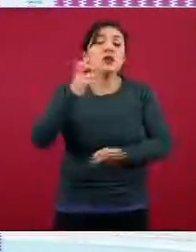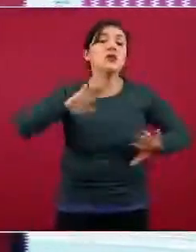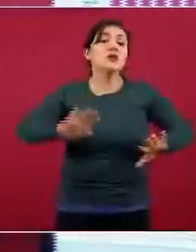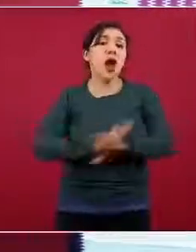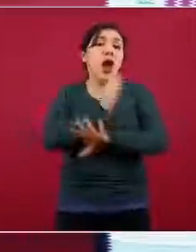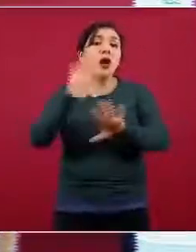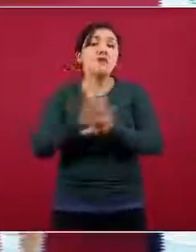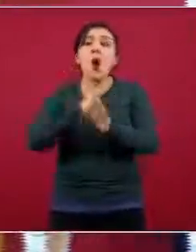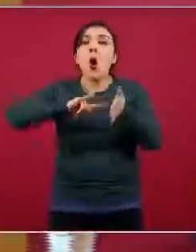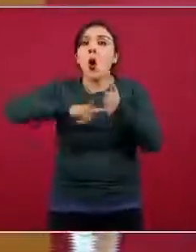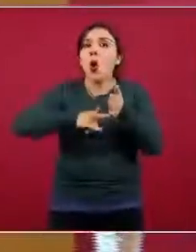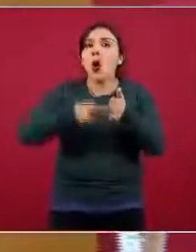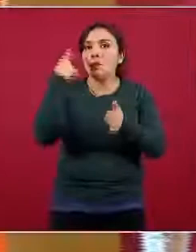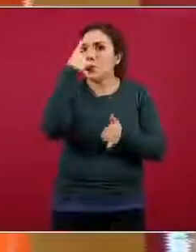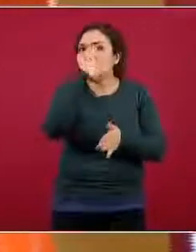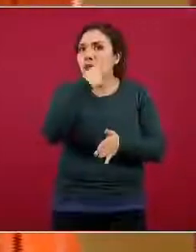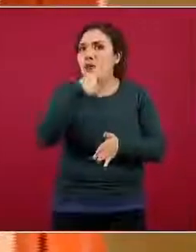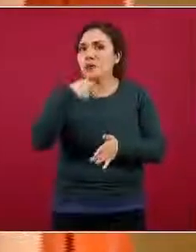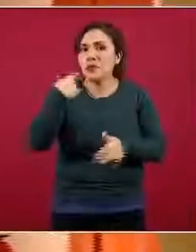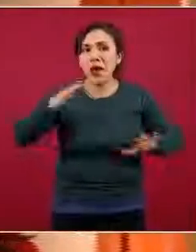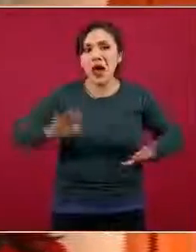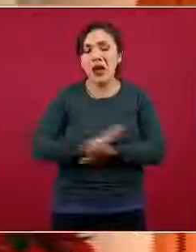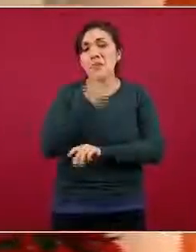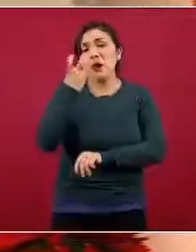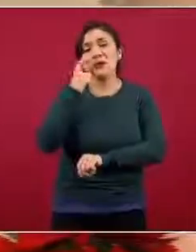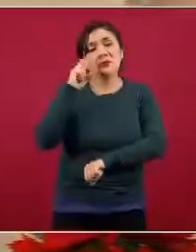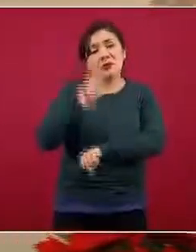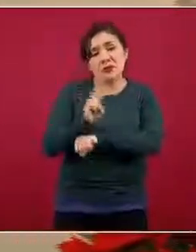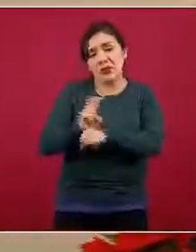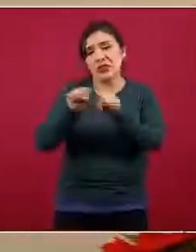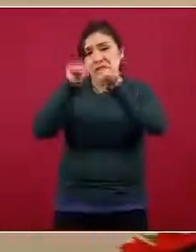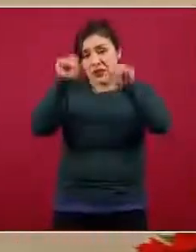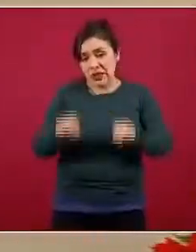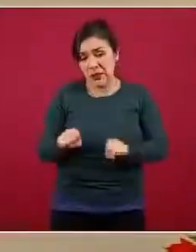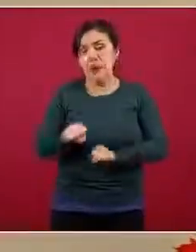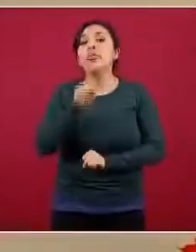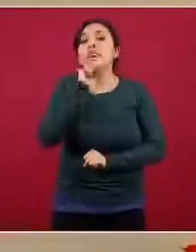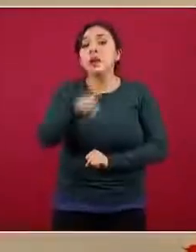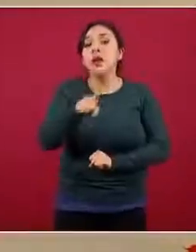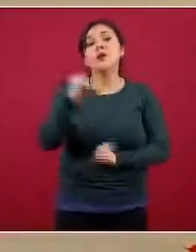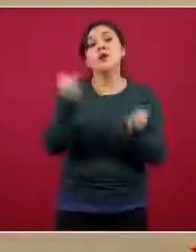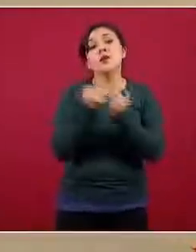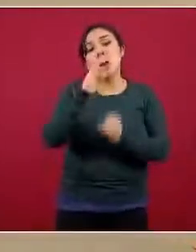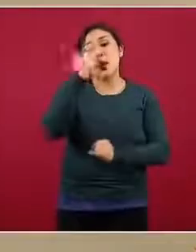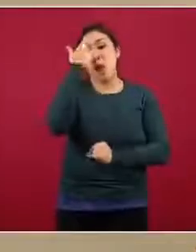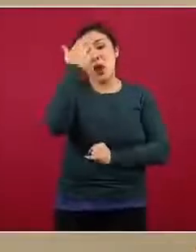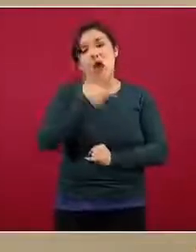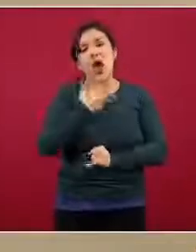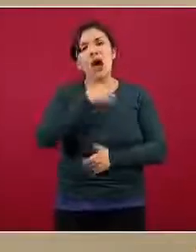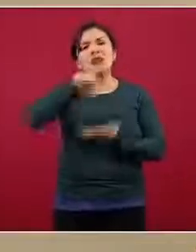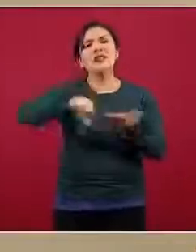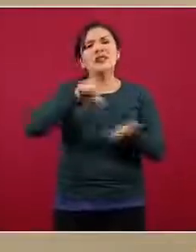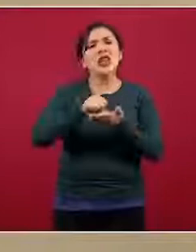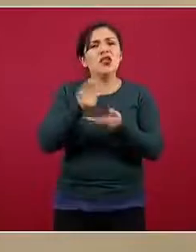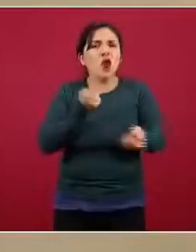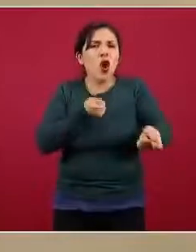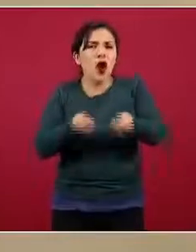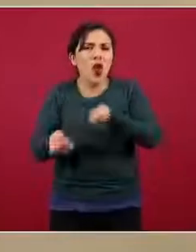cambiando hora con hora, y esto es el sistema de monitoreo. También recordar que tenemos estos centros